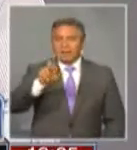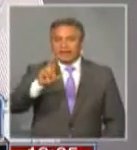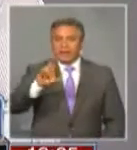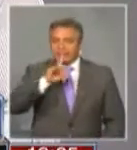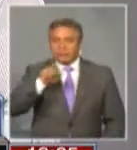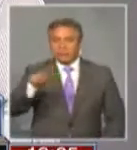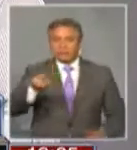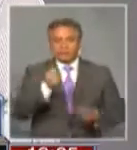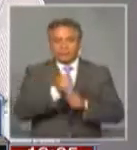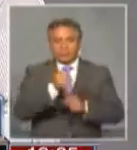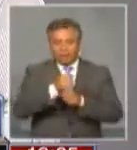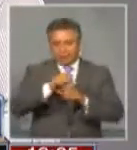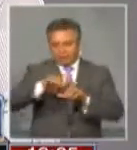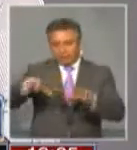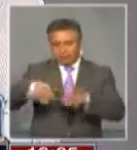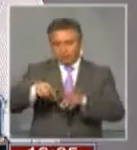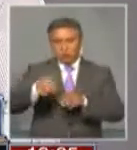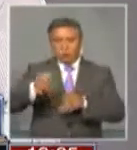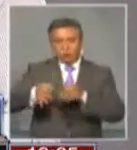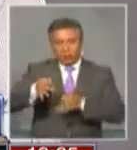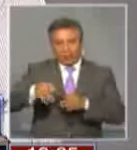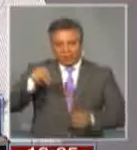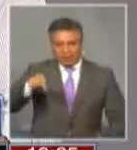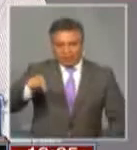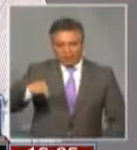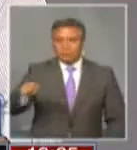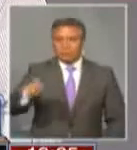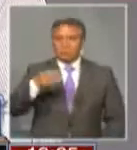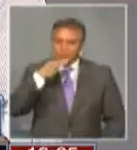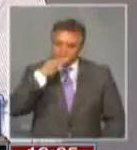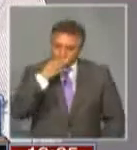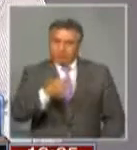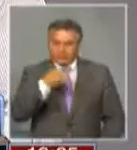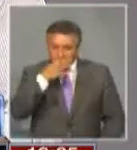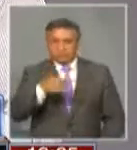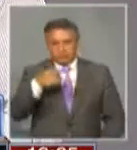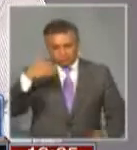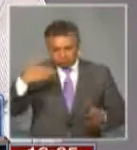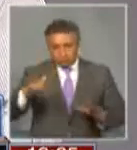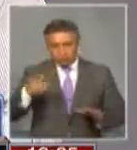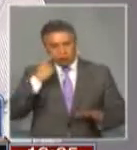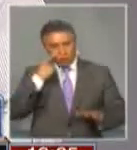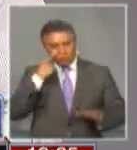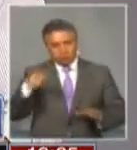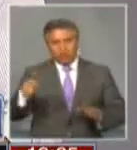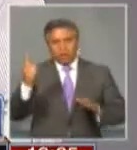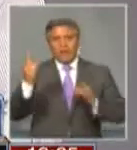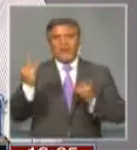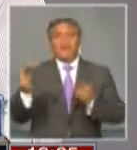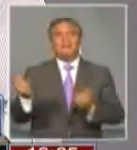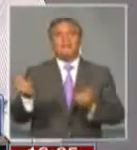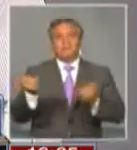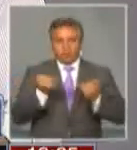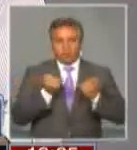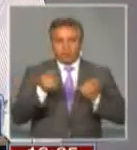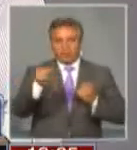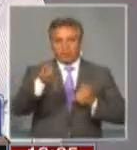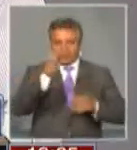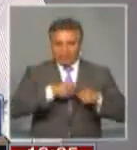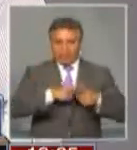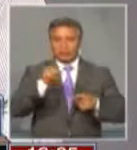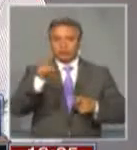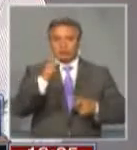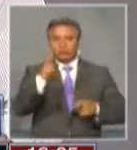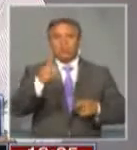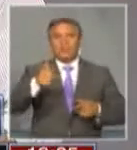y que dice, ¿cierto?, que habrían puesto en conocimiento a través de un informe, ¿cierto?, al ex director jurídico